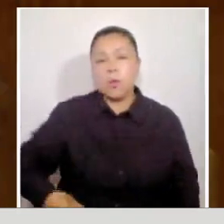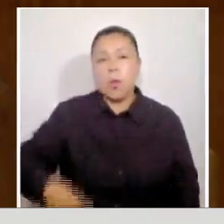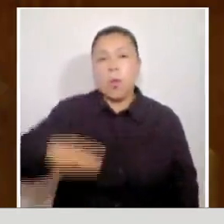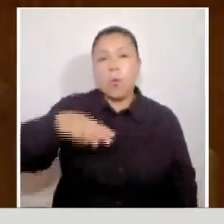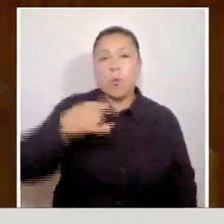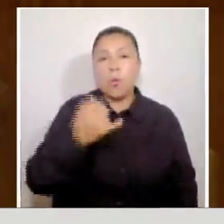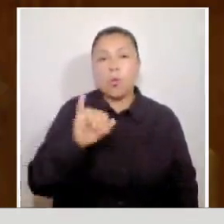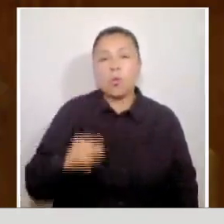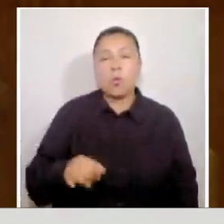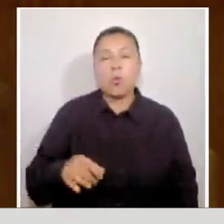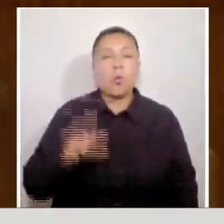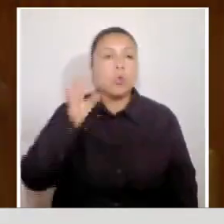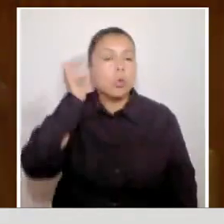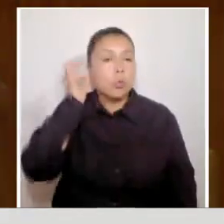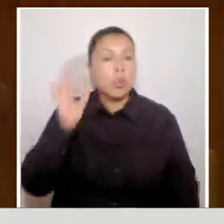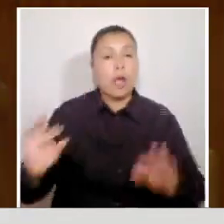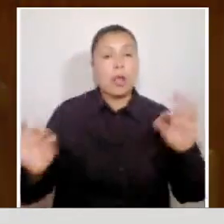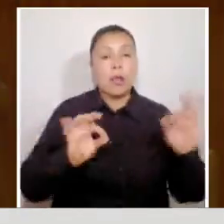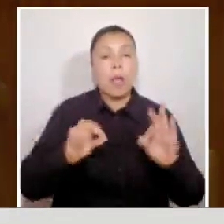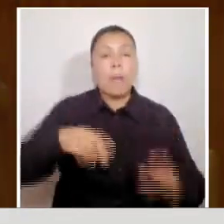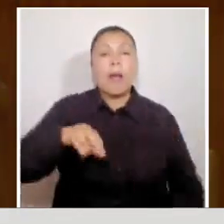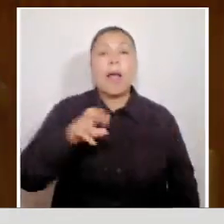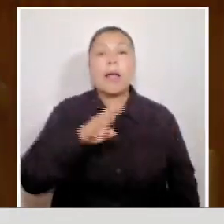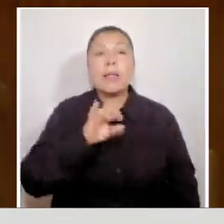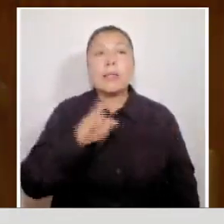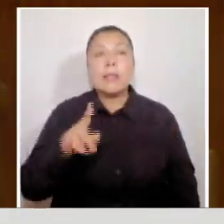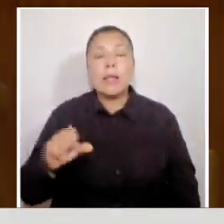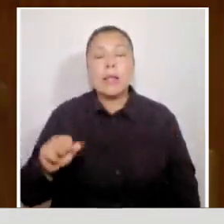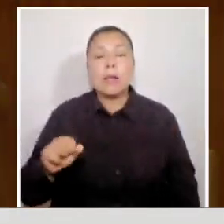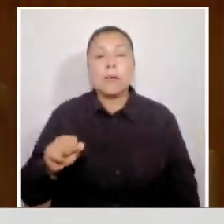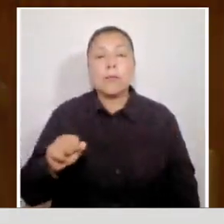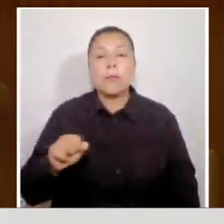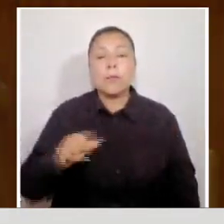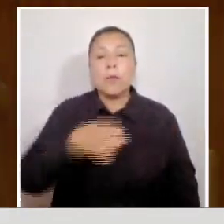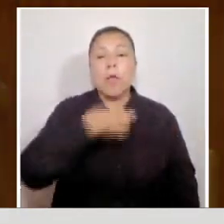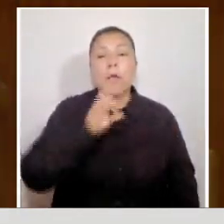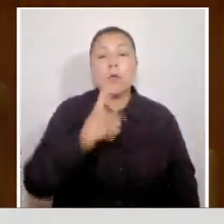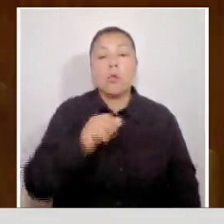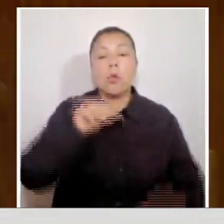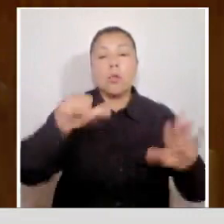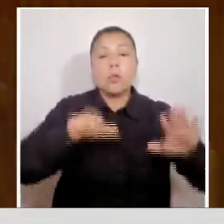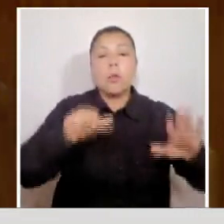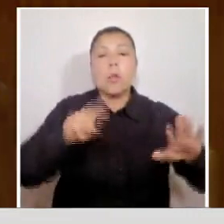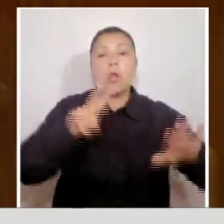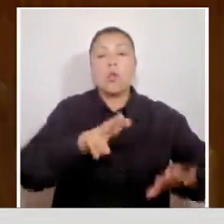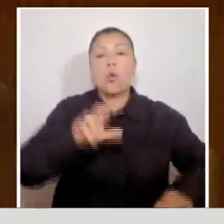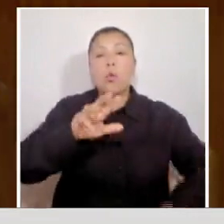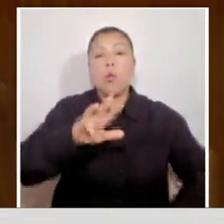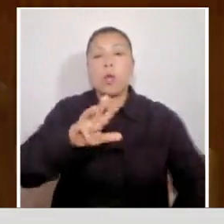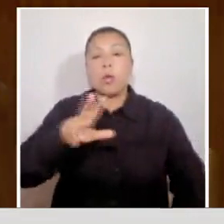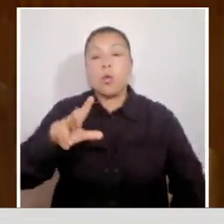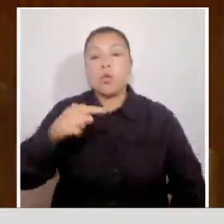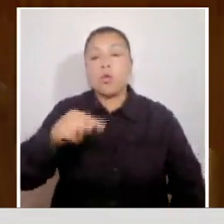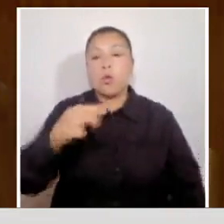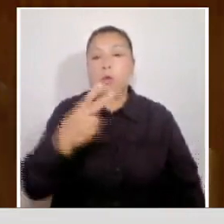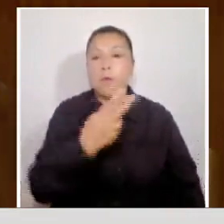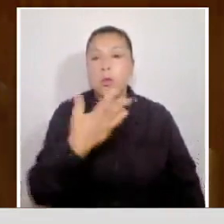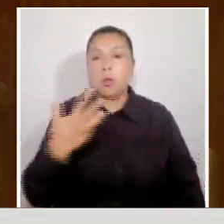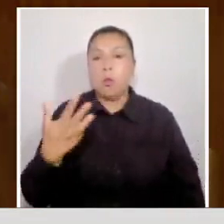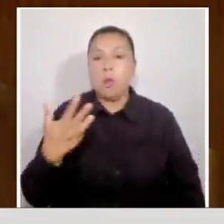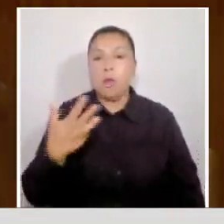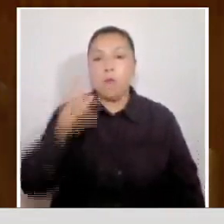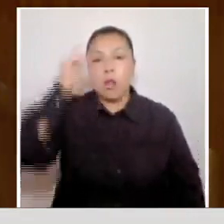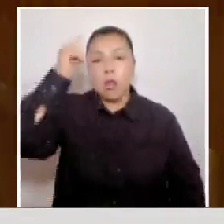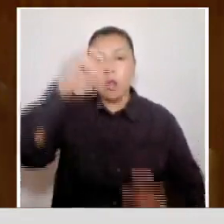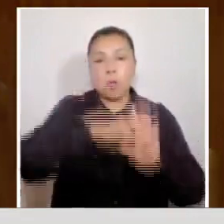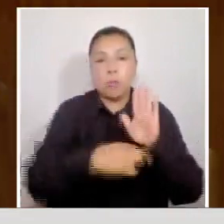diputada señora Maricela santibáñez Novoa boletín número 16248 g29 la idea Madrid del